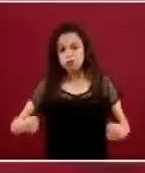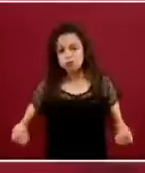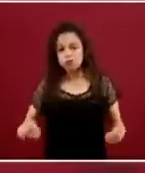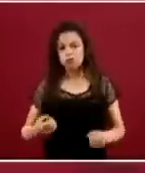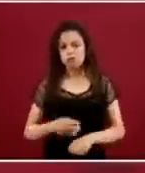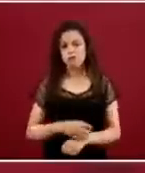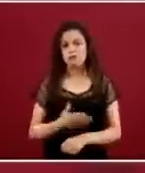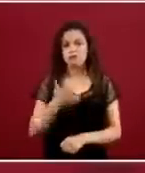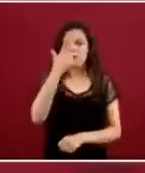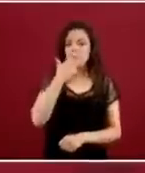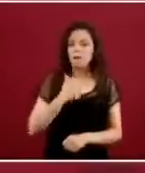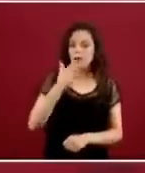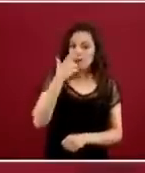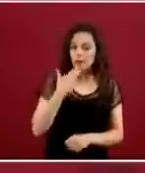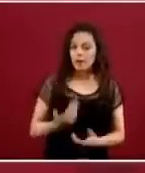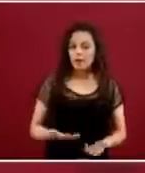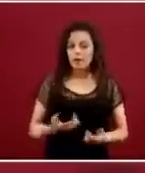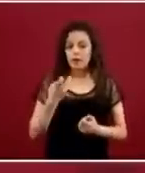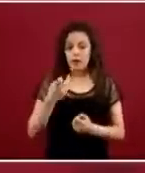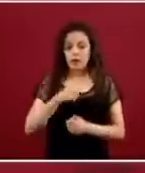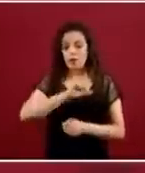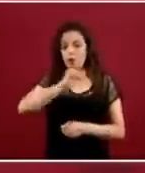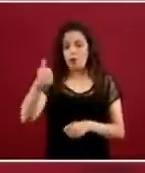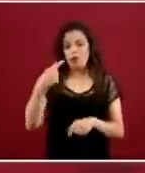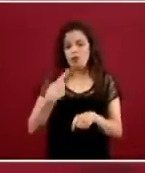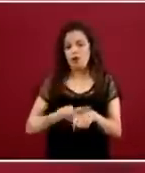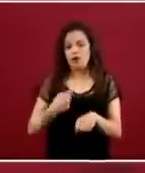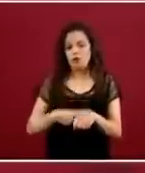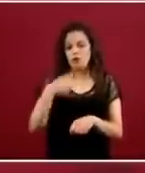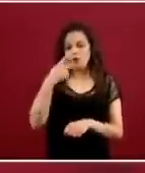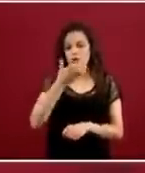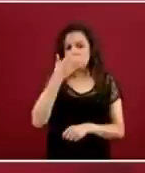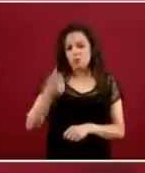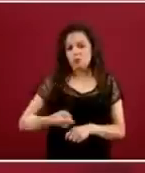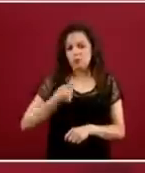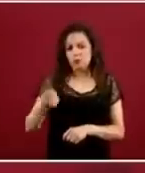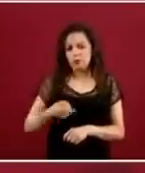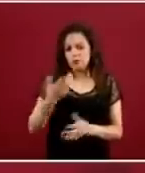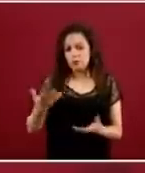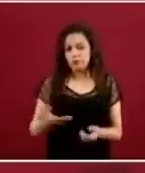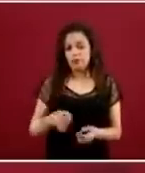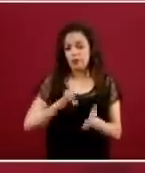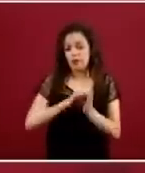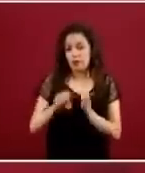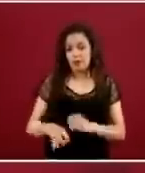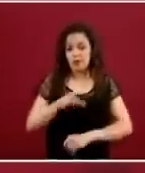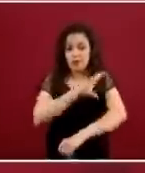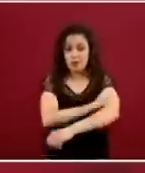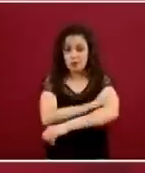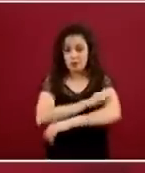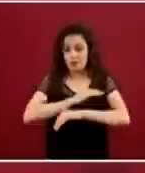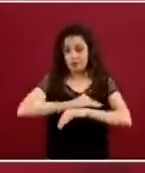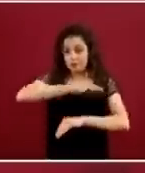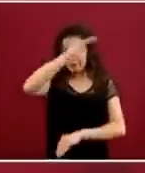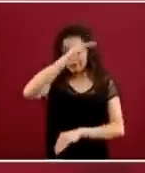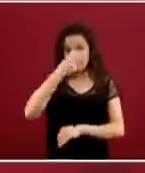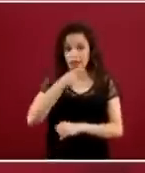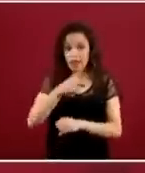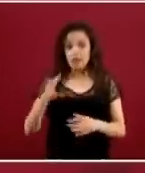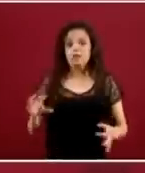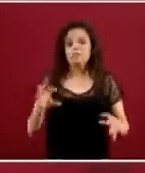con ellas un conjunto de enfermedades crónicas como la hipertensión que están asociadas con las mismas